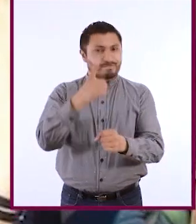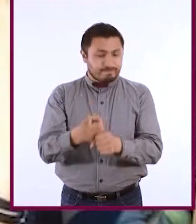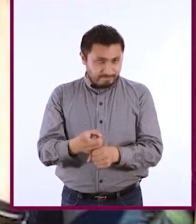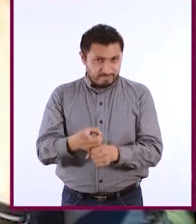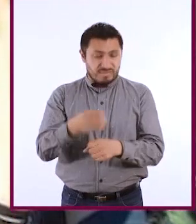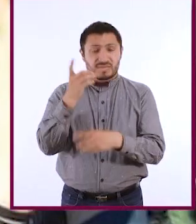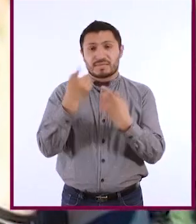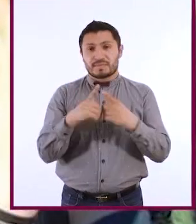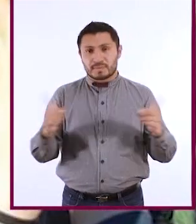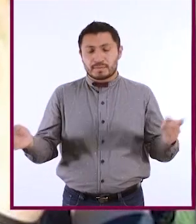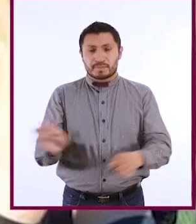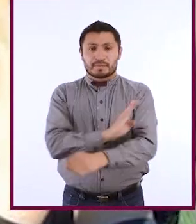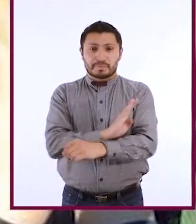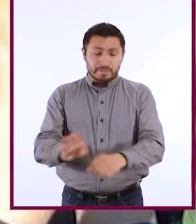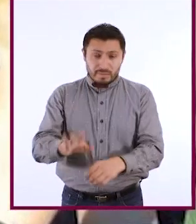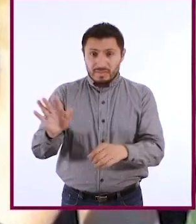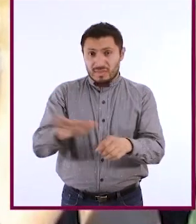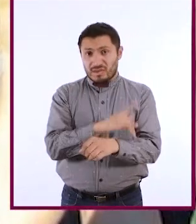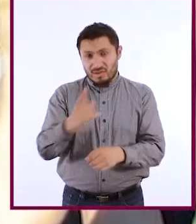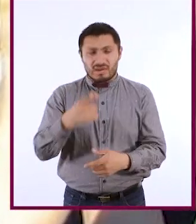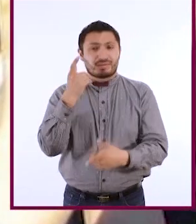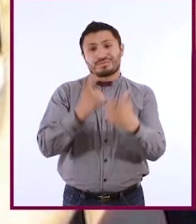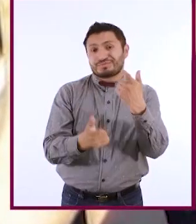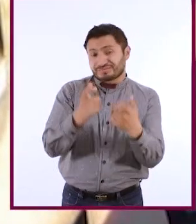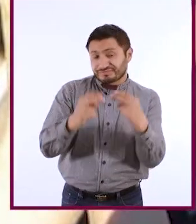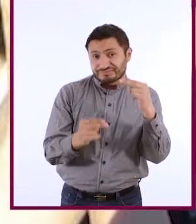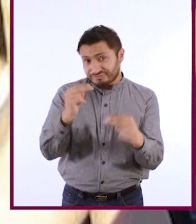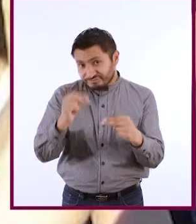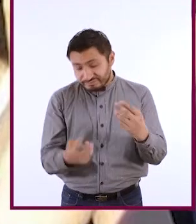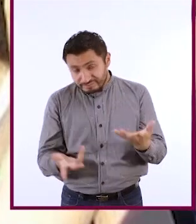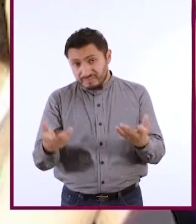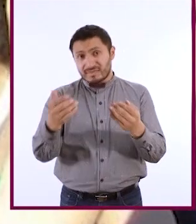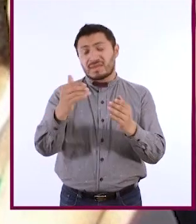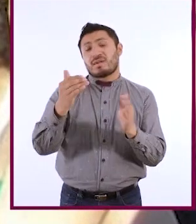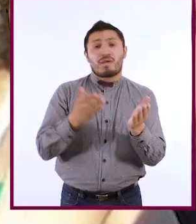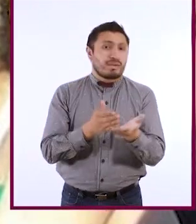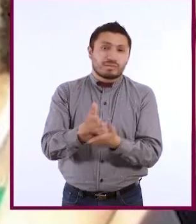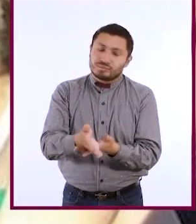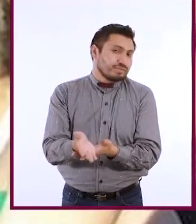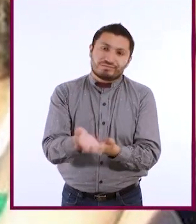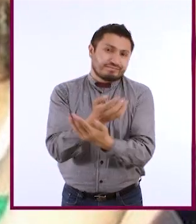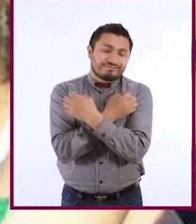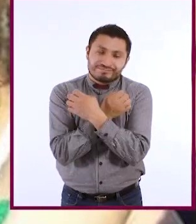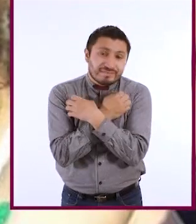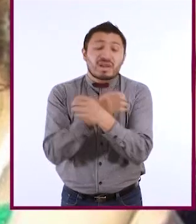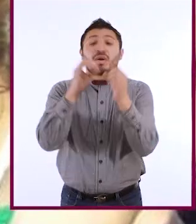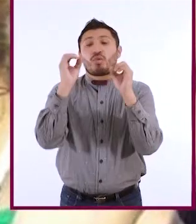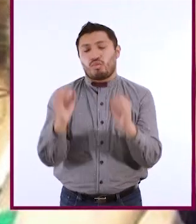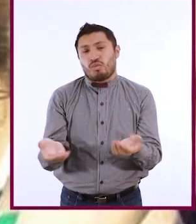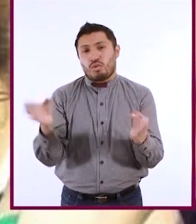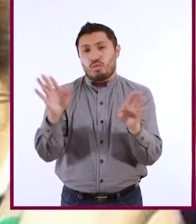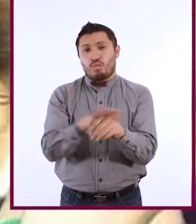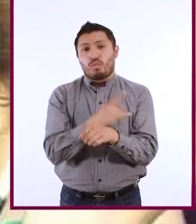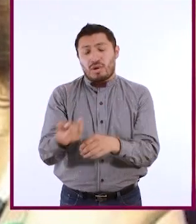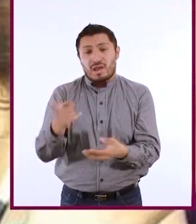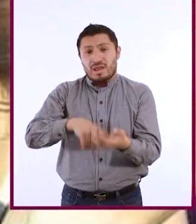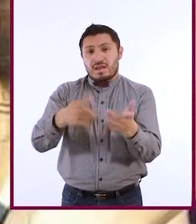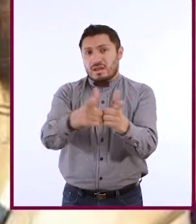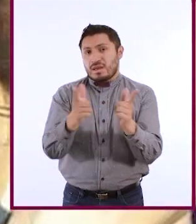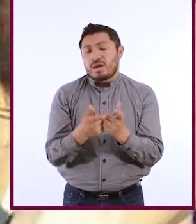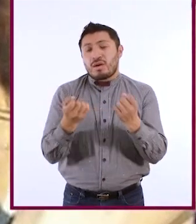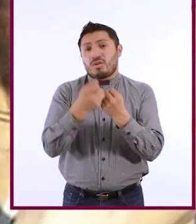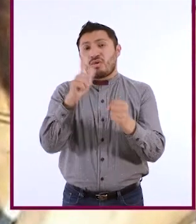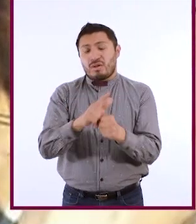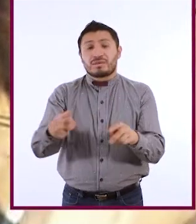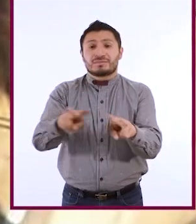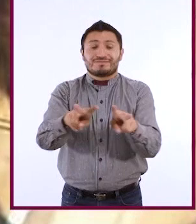oportunidades de desarrollo y bienestar por causas económicas, por menos acceso a la educación o por pertenecer a un grupo